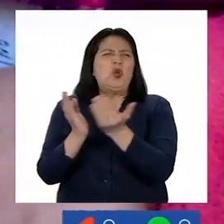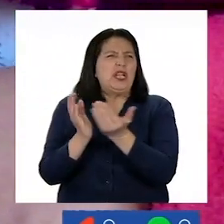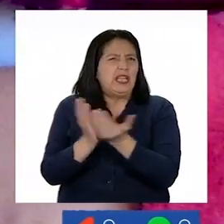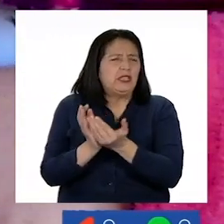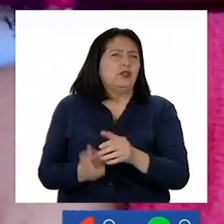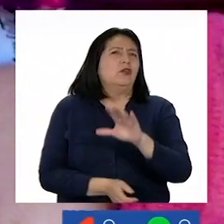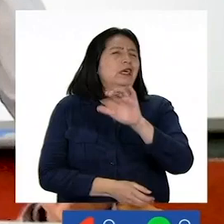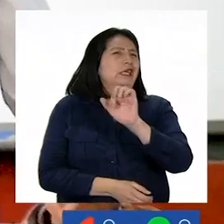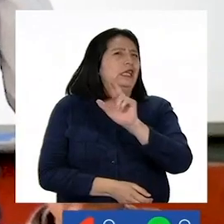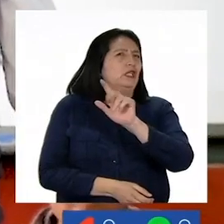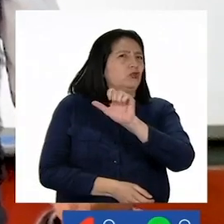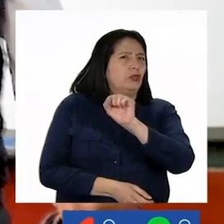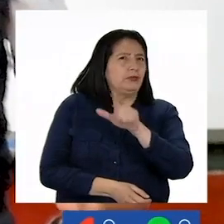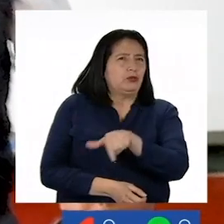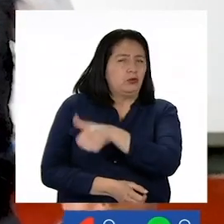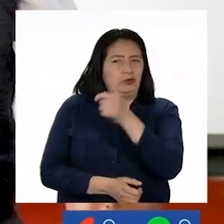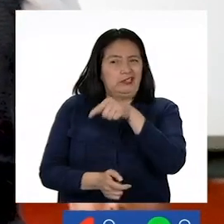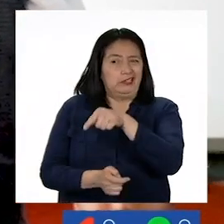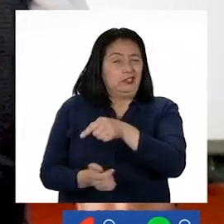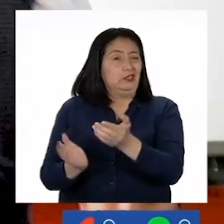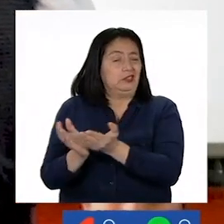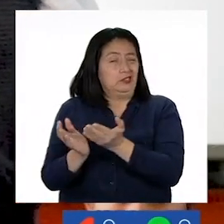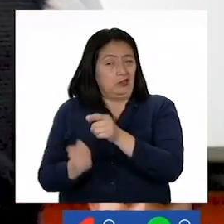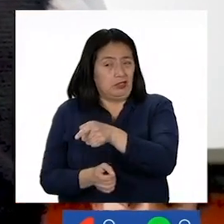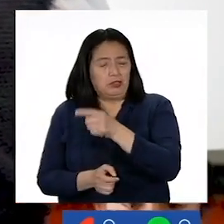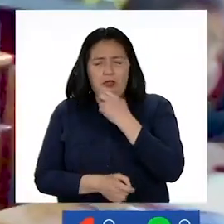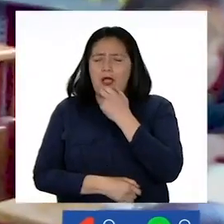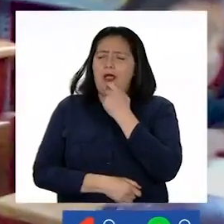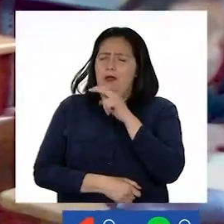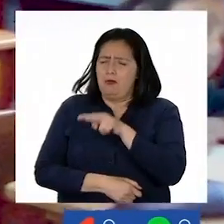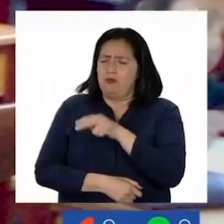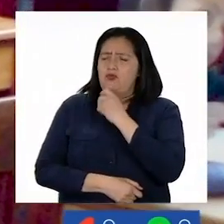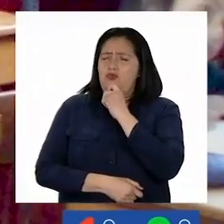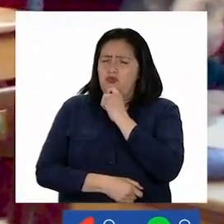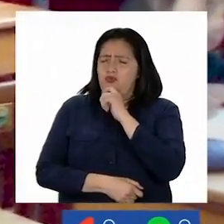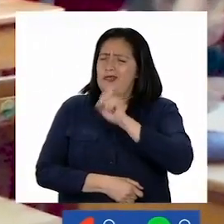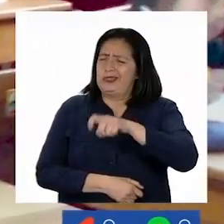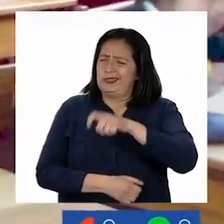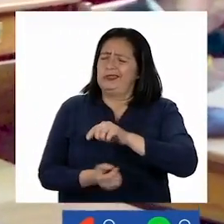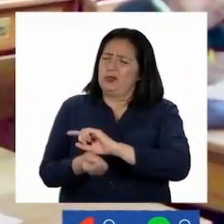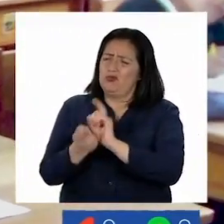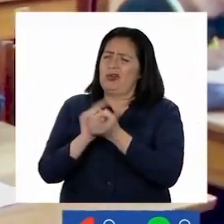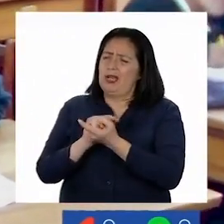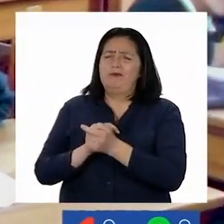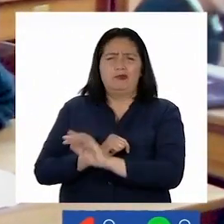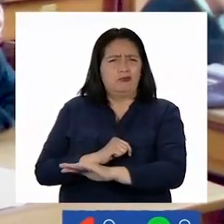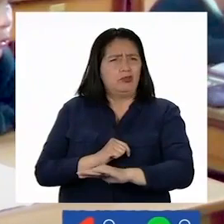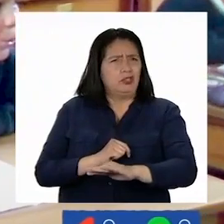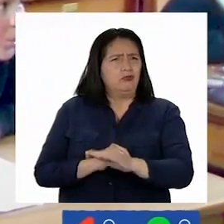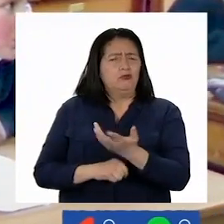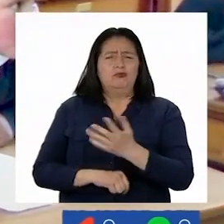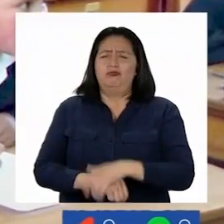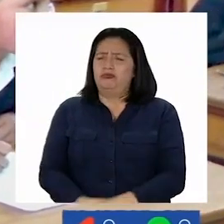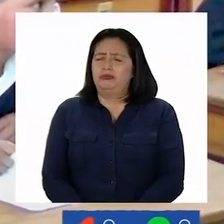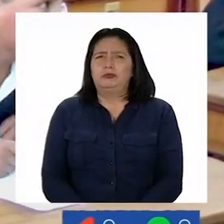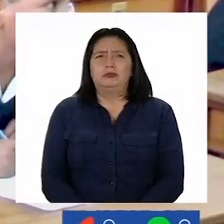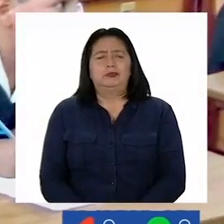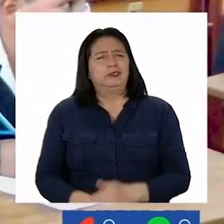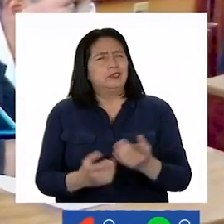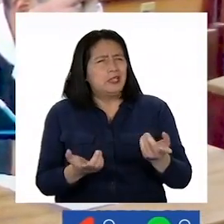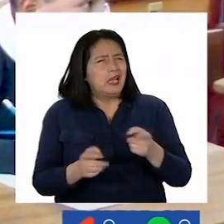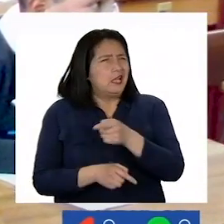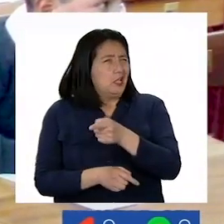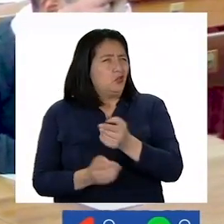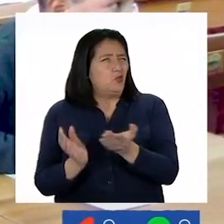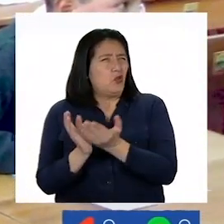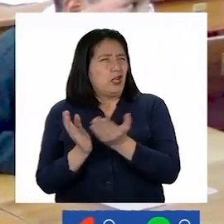Carlos Alberto Izaguirre. Ahí entendió la necesidad de generar un cambio en los más pequeños. Era un